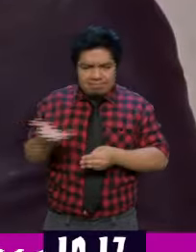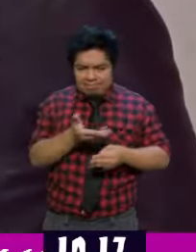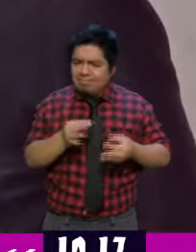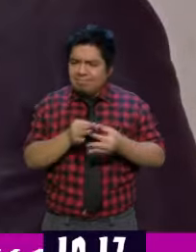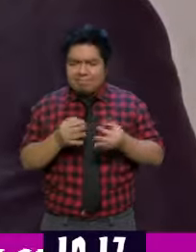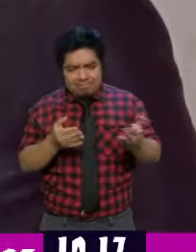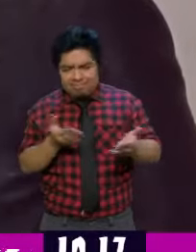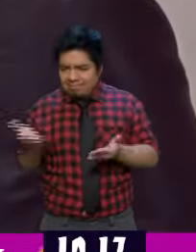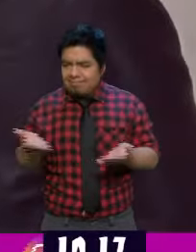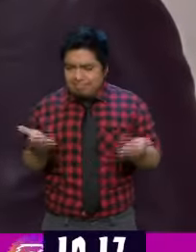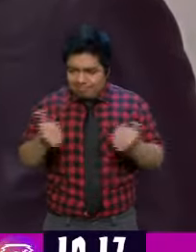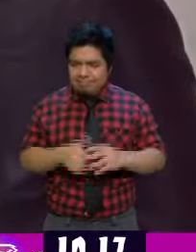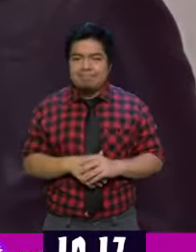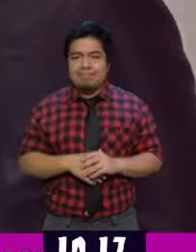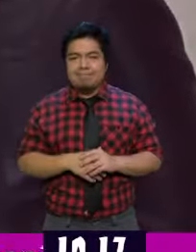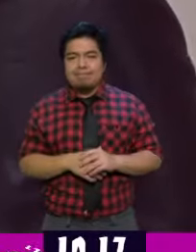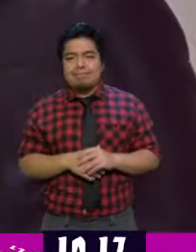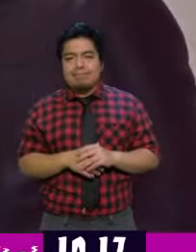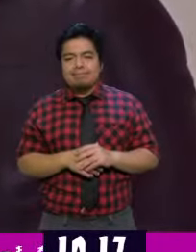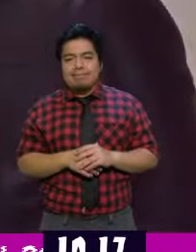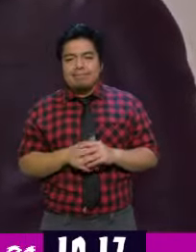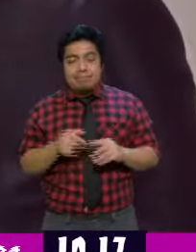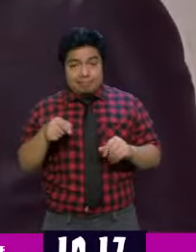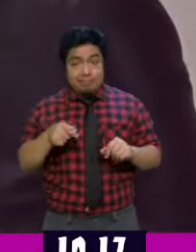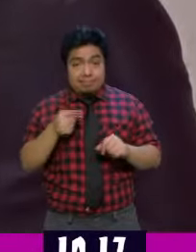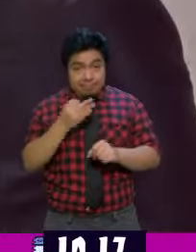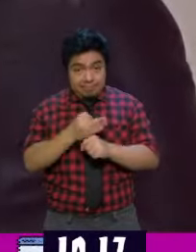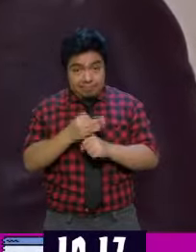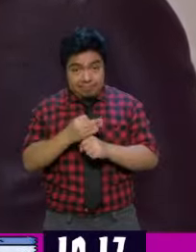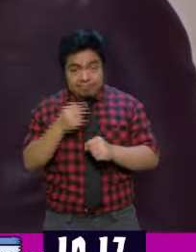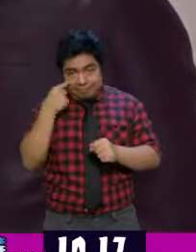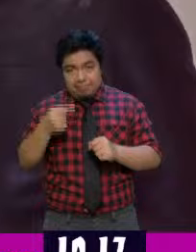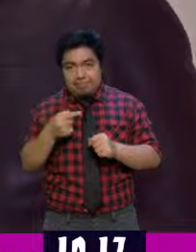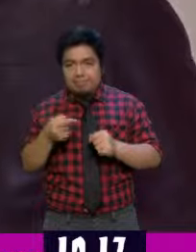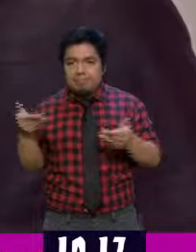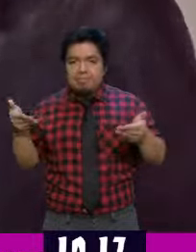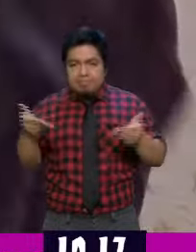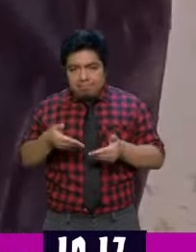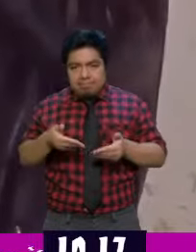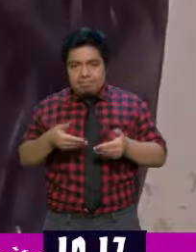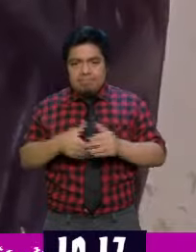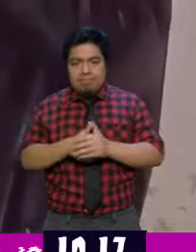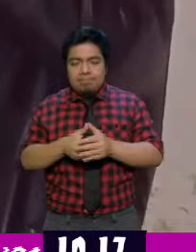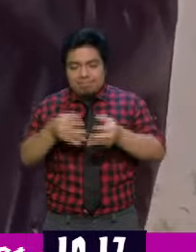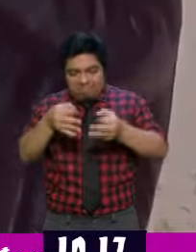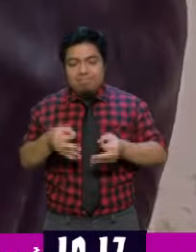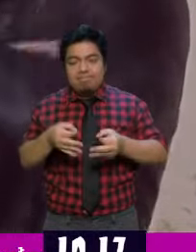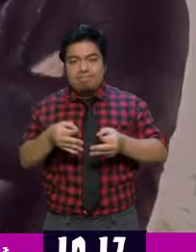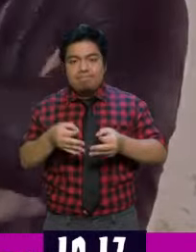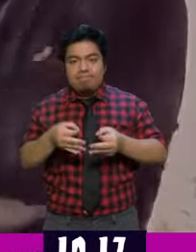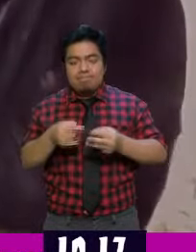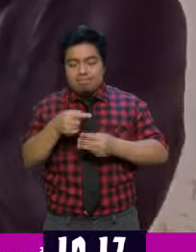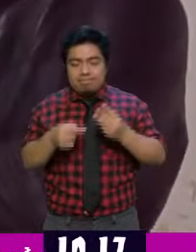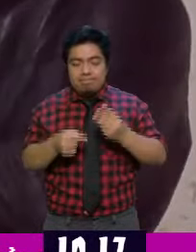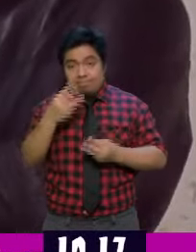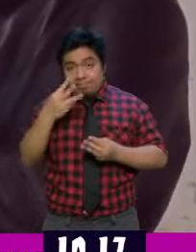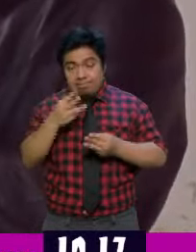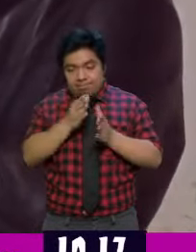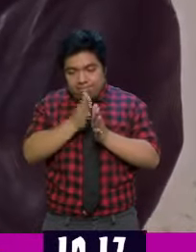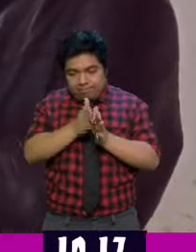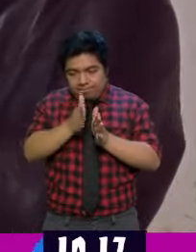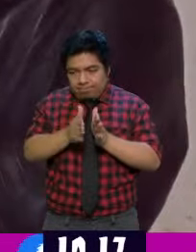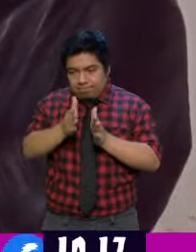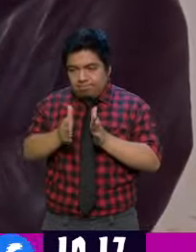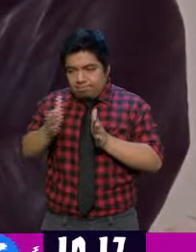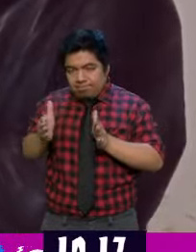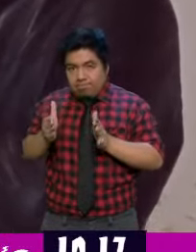cuento yo, mejor platíquenos ustedes a ver qué onda. Bueno, en esta oportunidad vamos a hacer la presentación oficial de los tres capítulos de